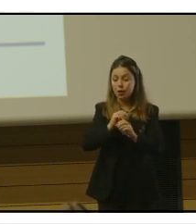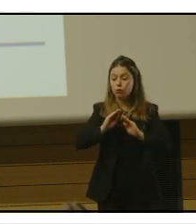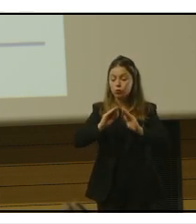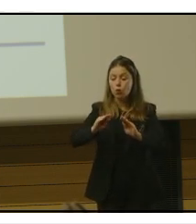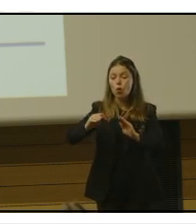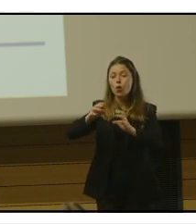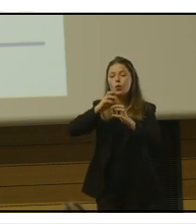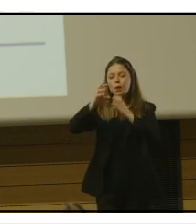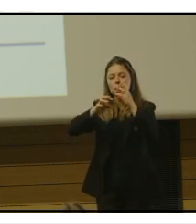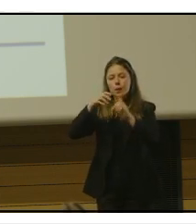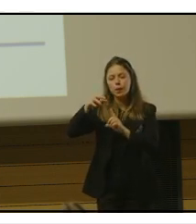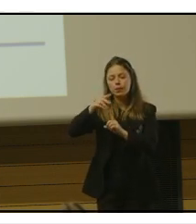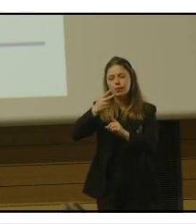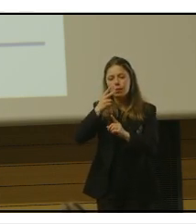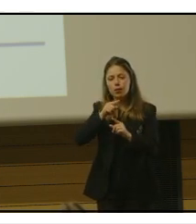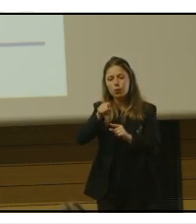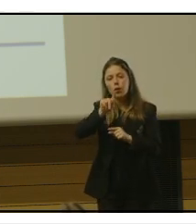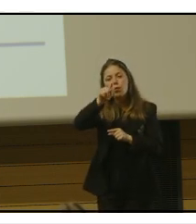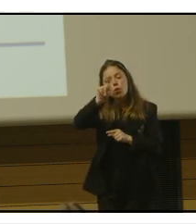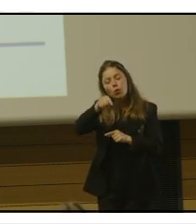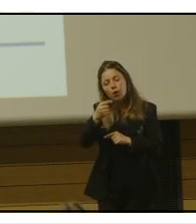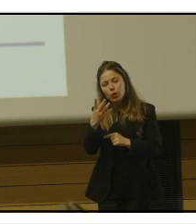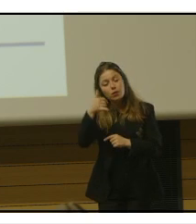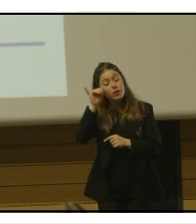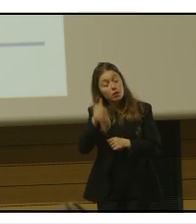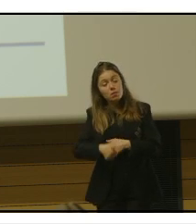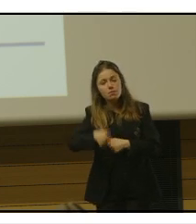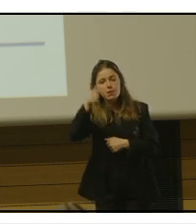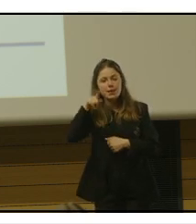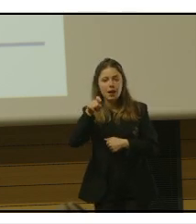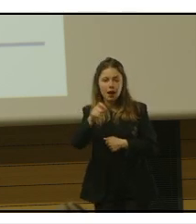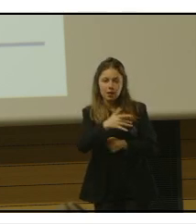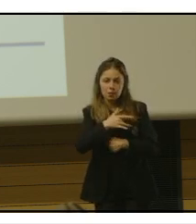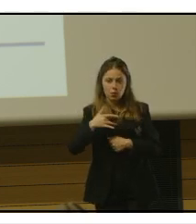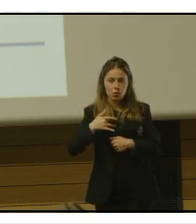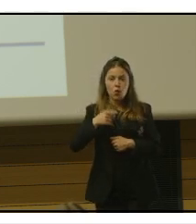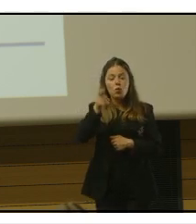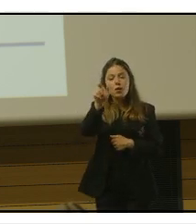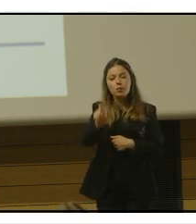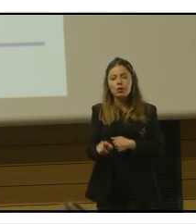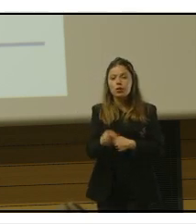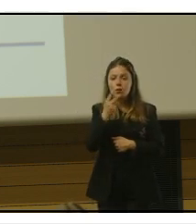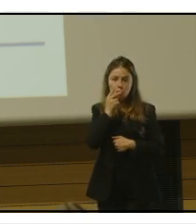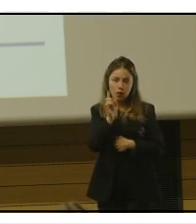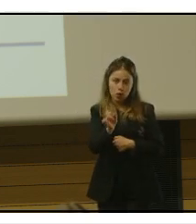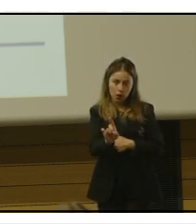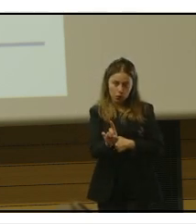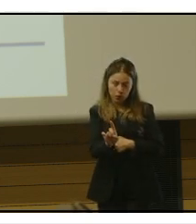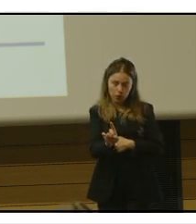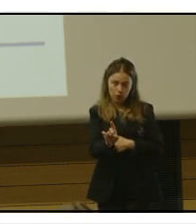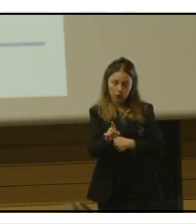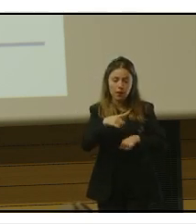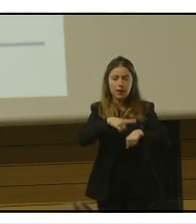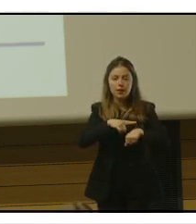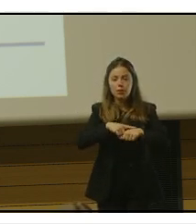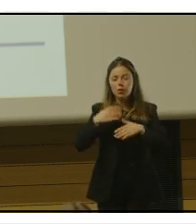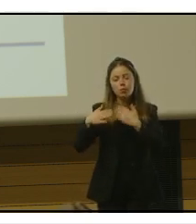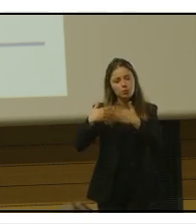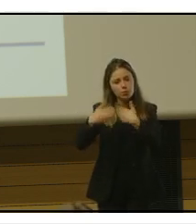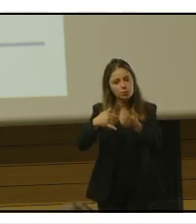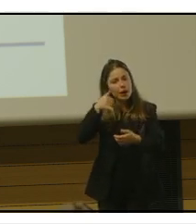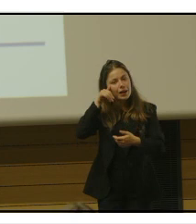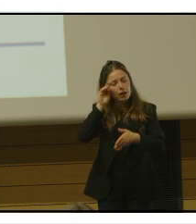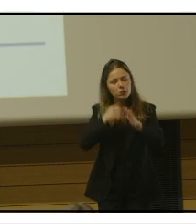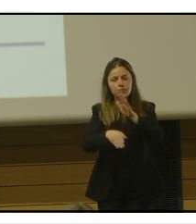al humo de tabaco tiene 1,4 veces más riesgo de tener cáncer de pulmón que una persona no fumadora. Veis que pasa el tiempo y estos riesgos